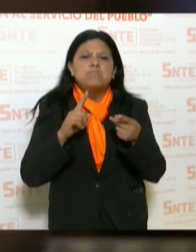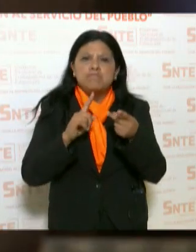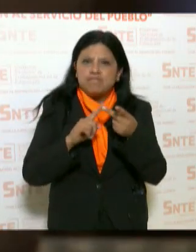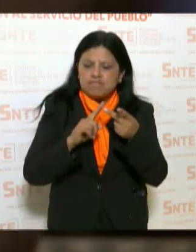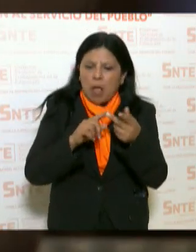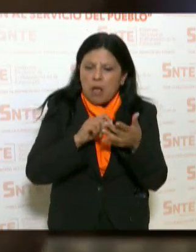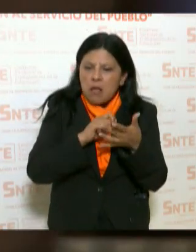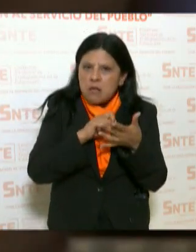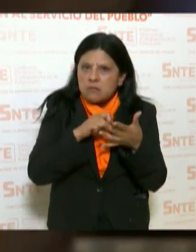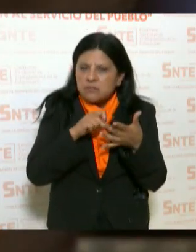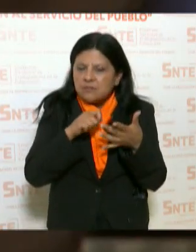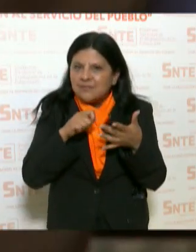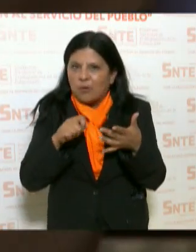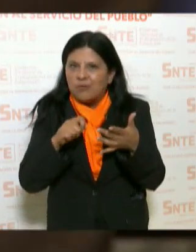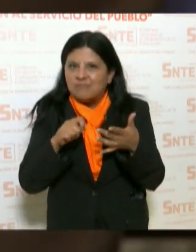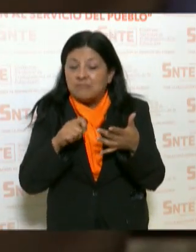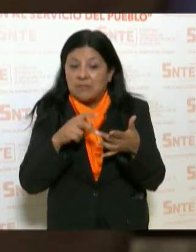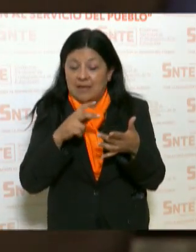extraordinario,